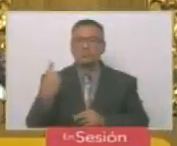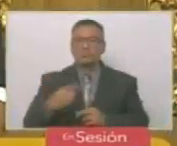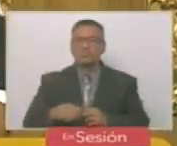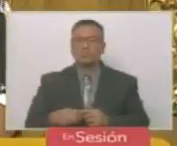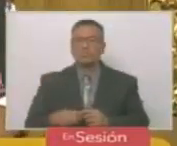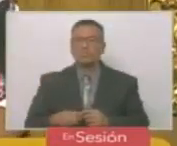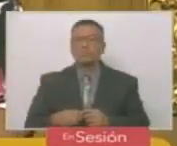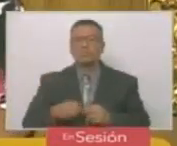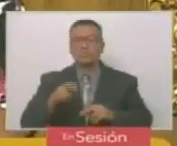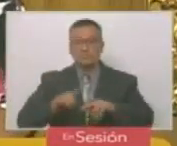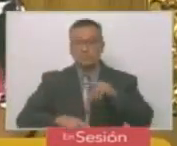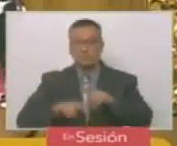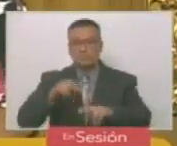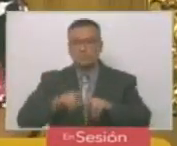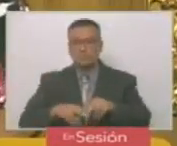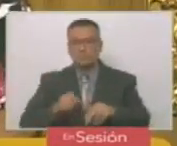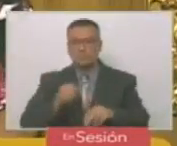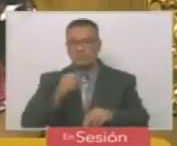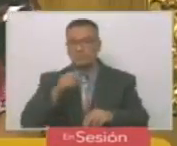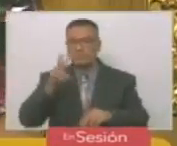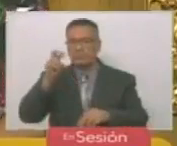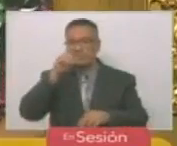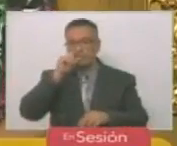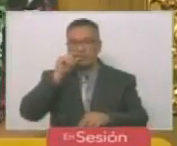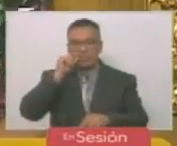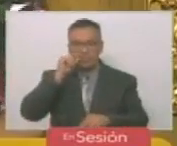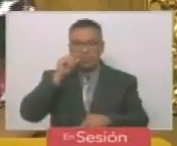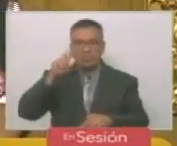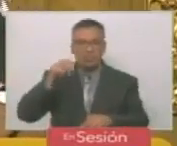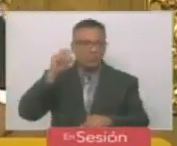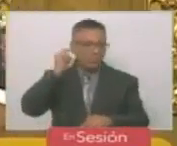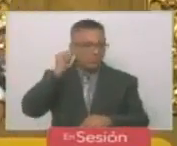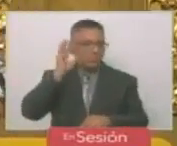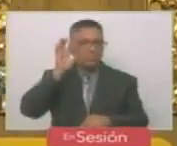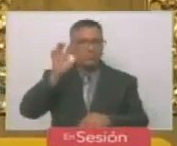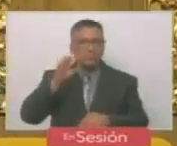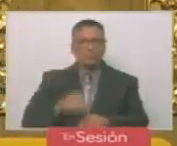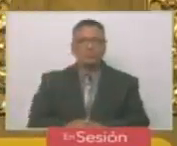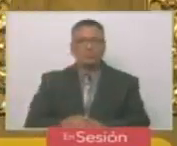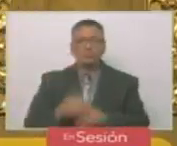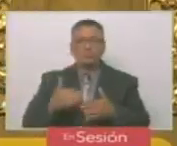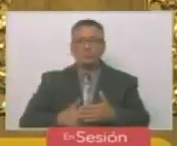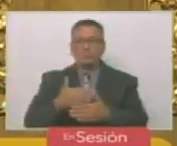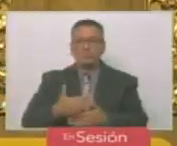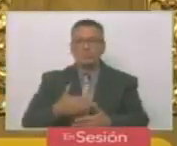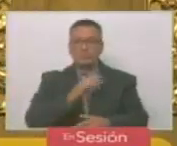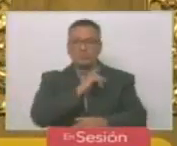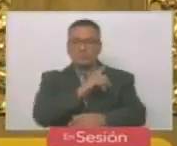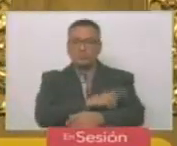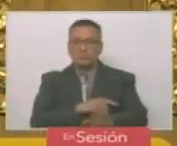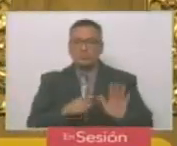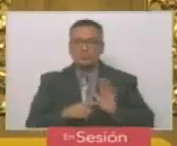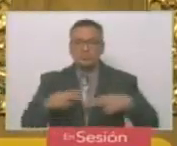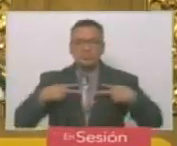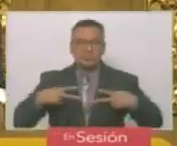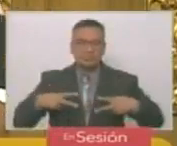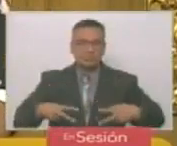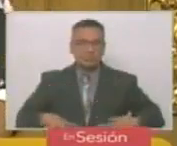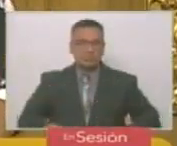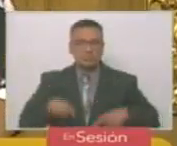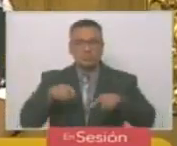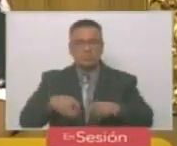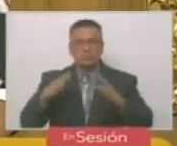la formación del nuevo hombre y la nueva mujer de la patria, a través del fortalecimiento de los valores desde